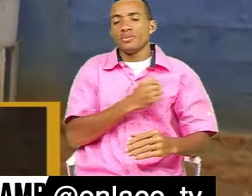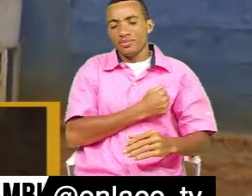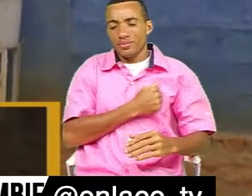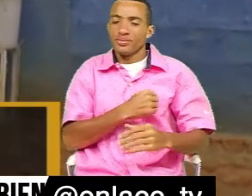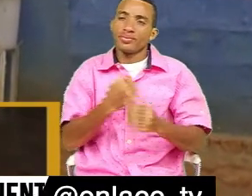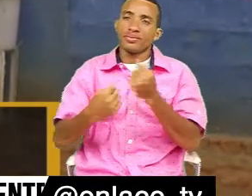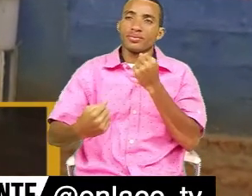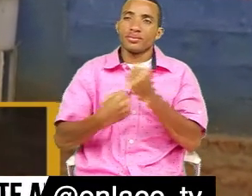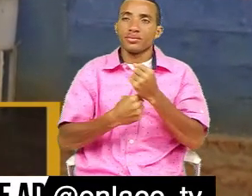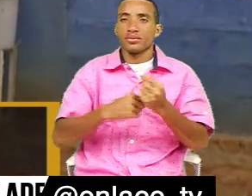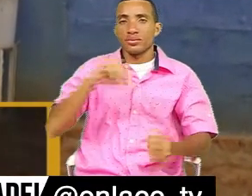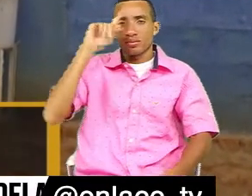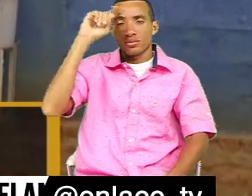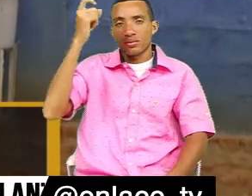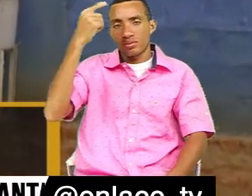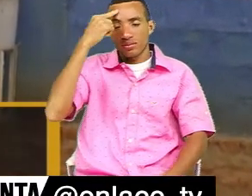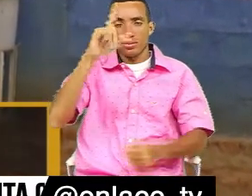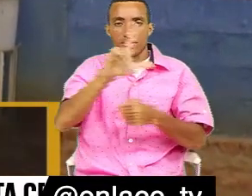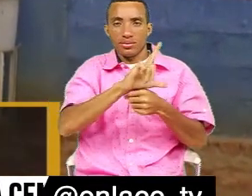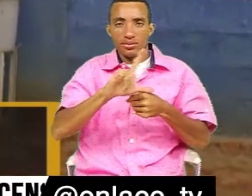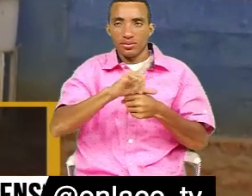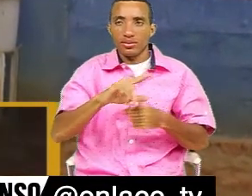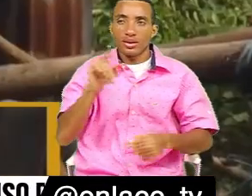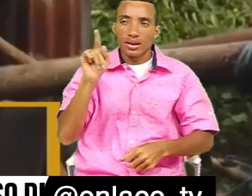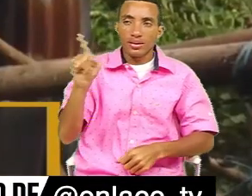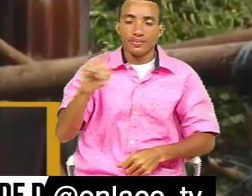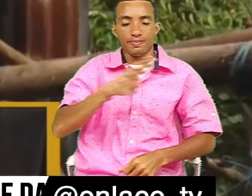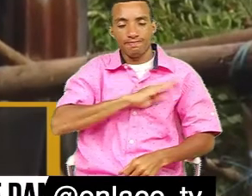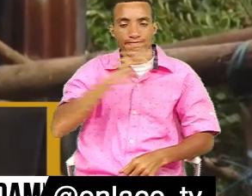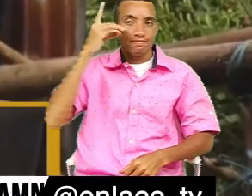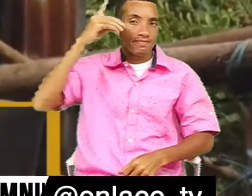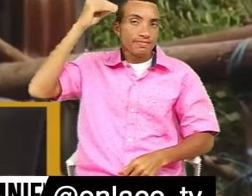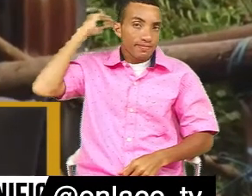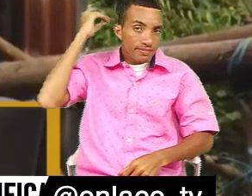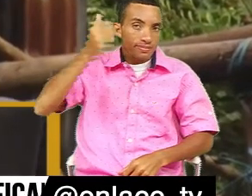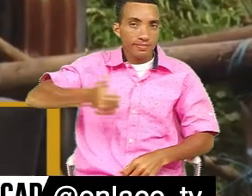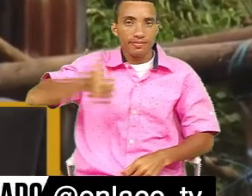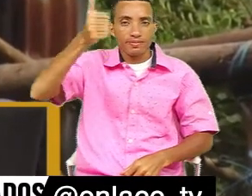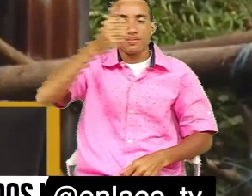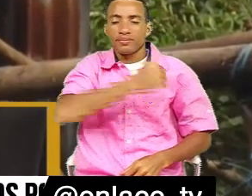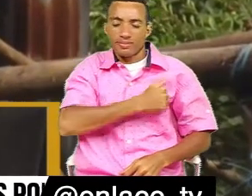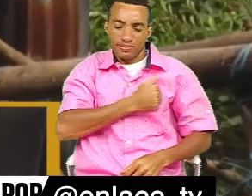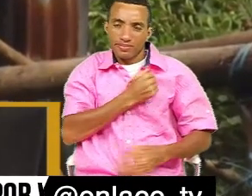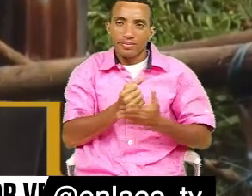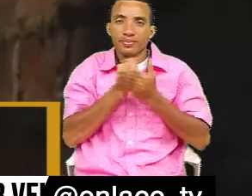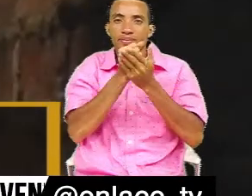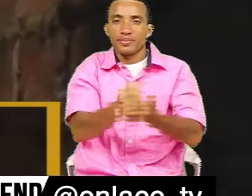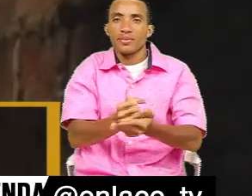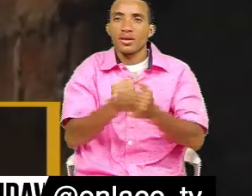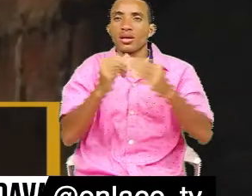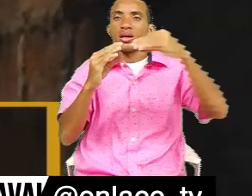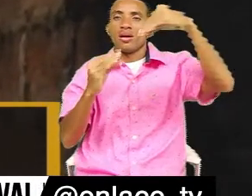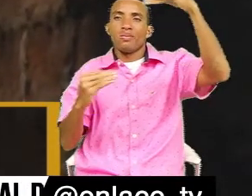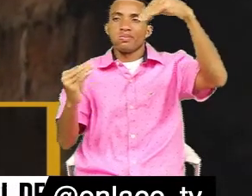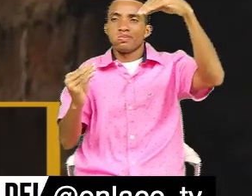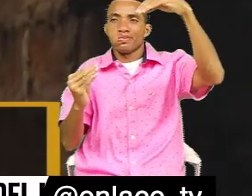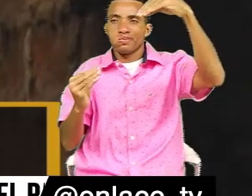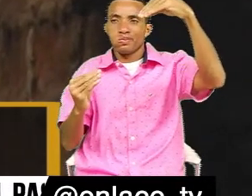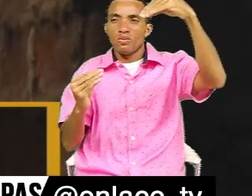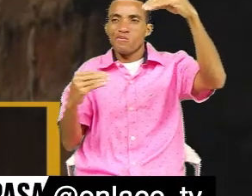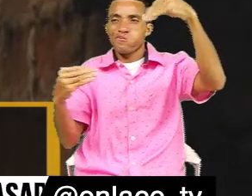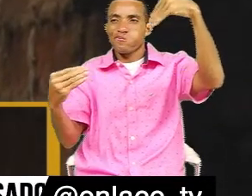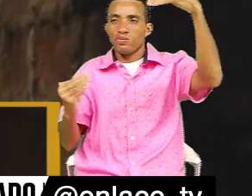al gobierno municipal que encabeza Darío Echeverri. Va a ver si nos colabora con las láminas de zinc, que lo que pasa es que anoche hubo un desastre como a